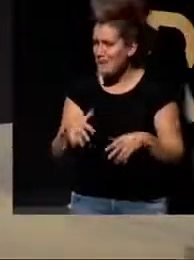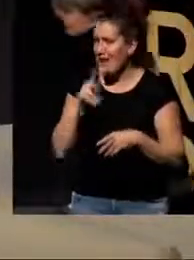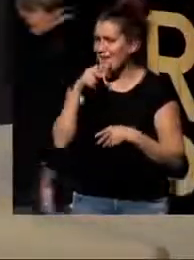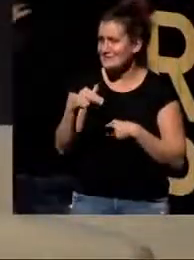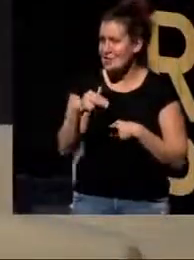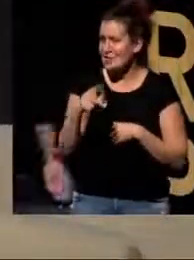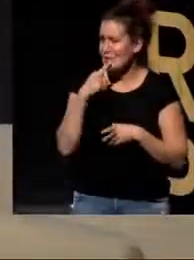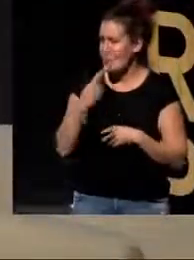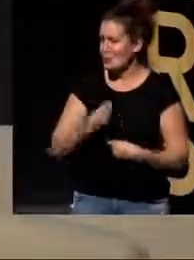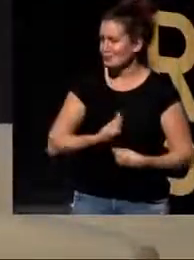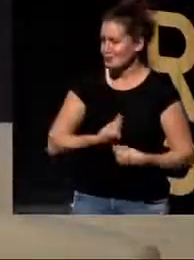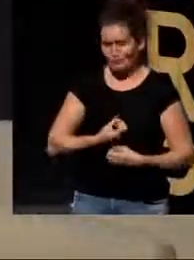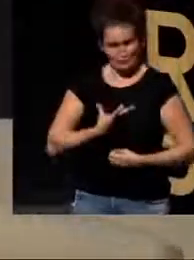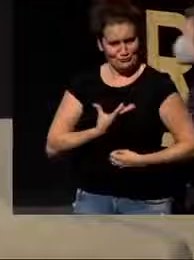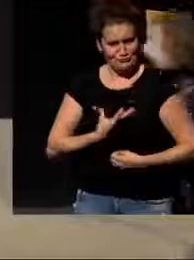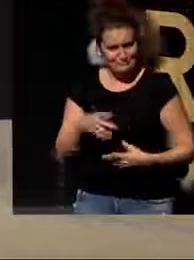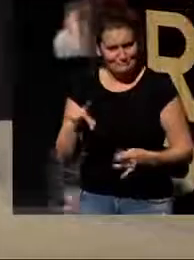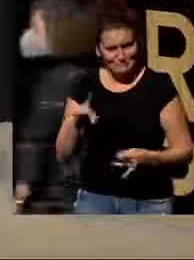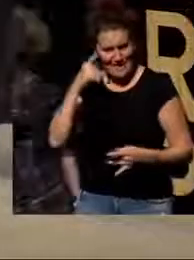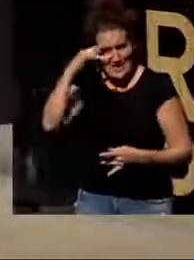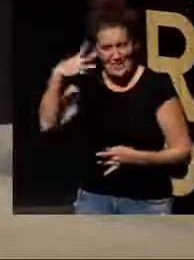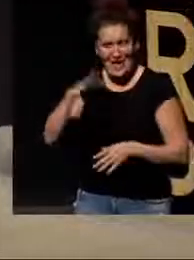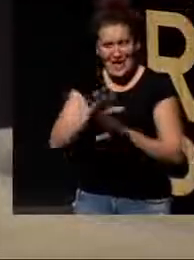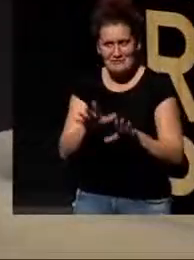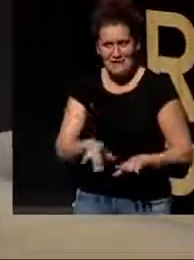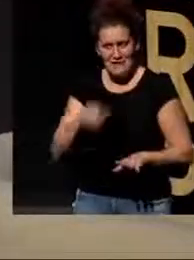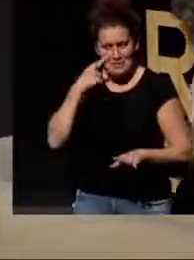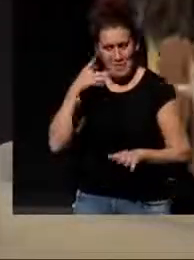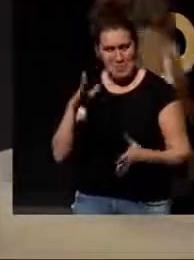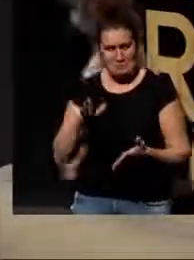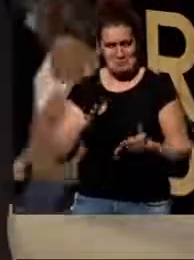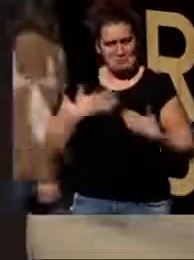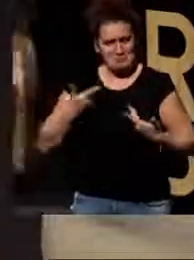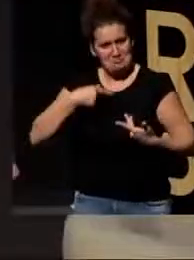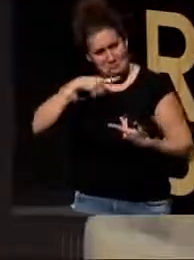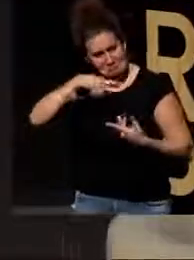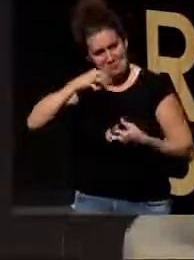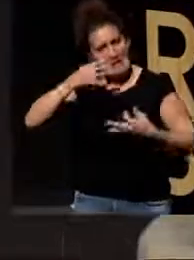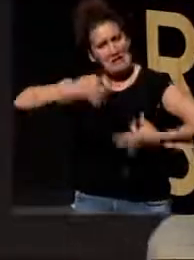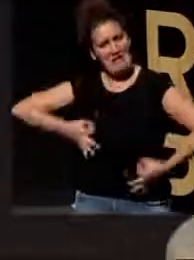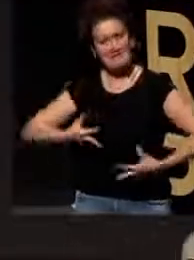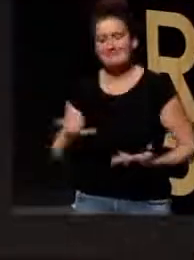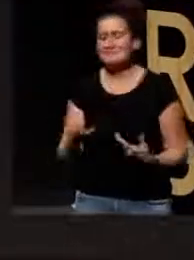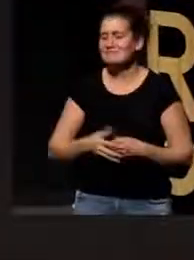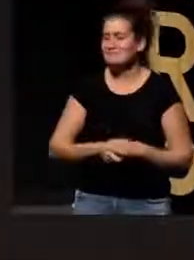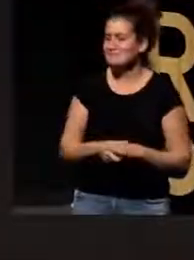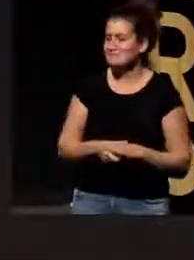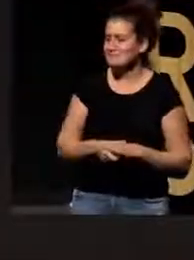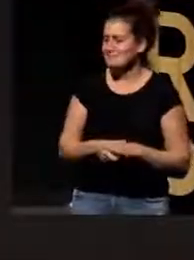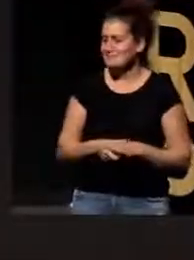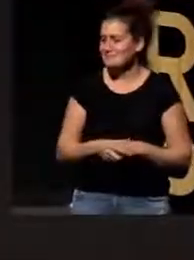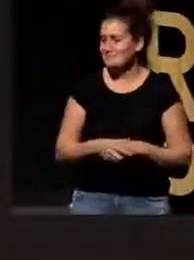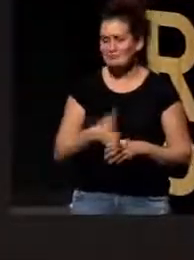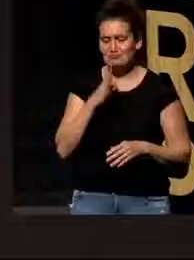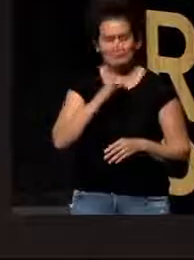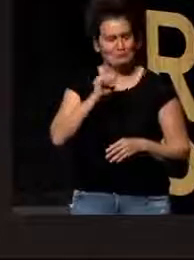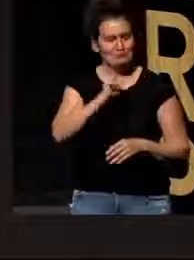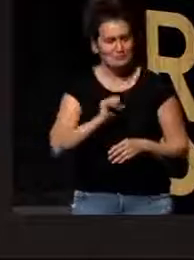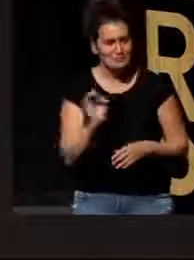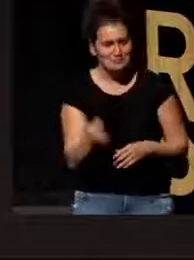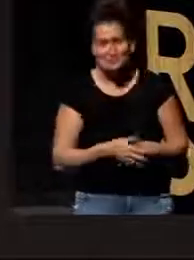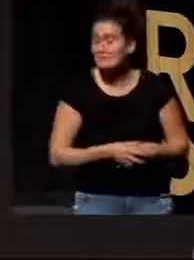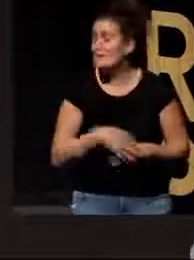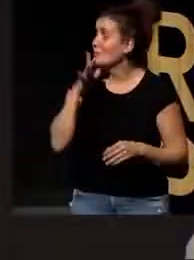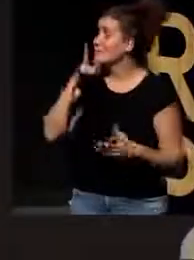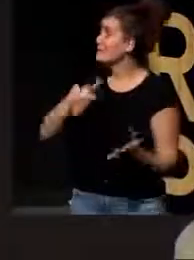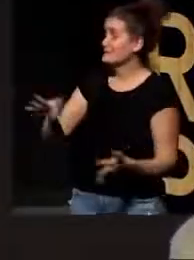un subidón, que una idea que uno tiene un día, de repente, se convierta en realidad. ¡Qué maravilla! Bueno, pues es lo